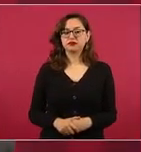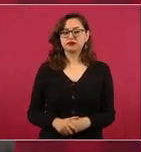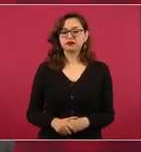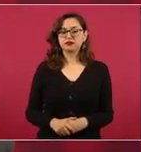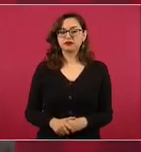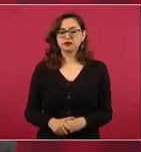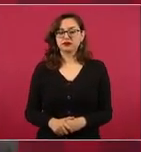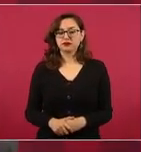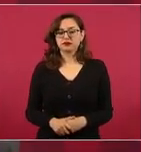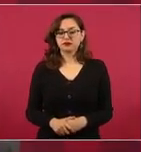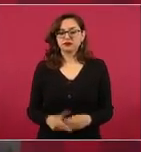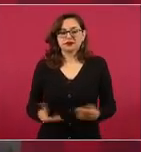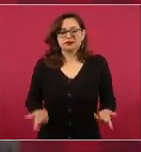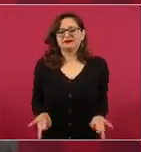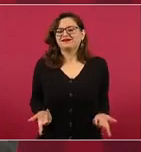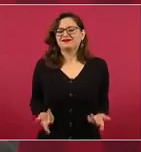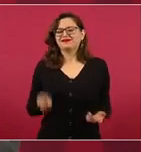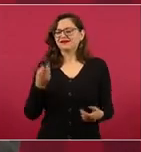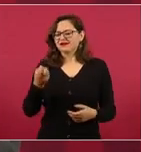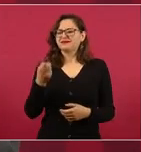además es una crisis mundial,